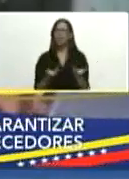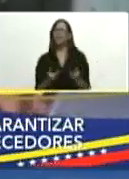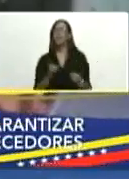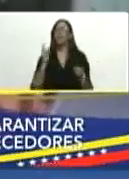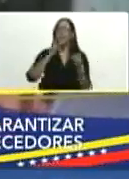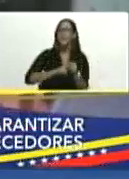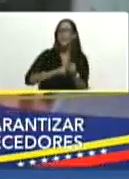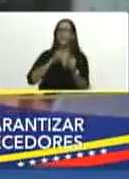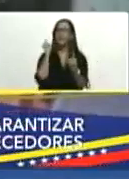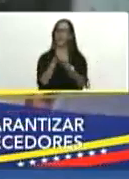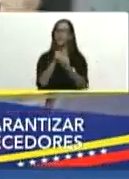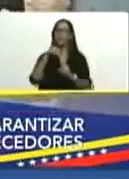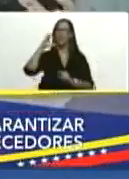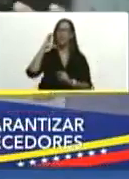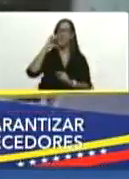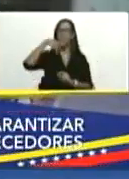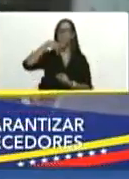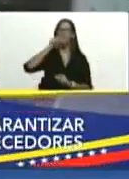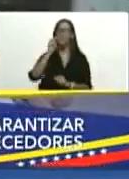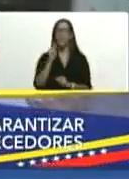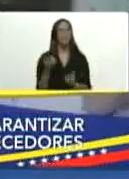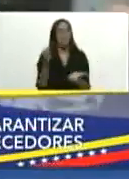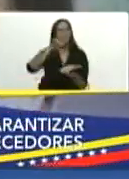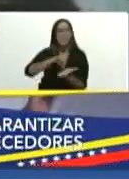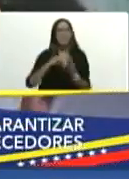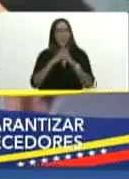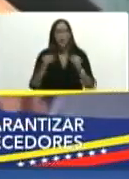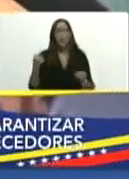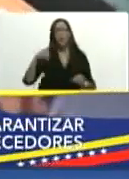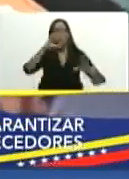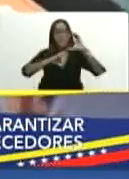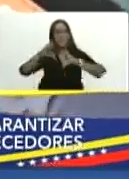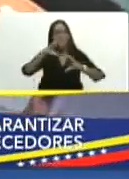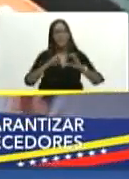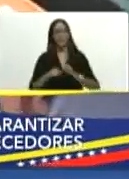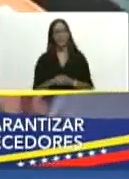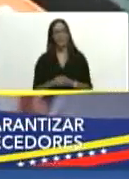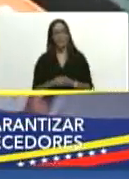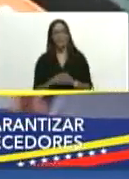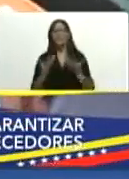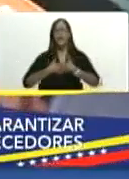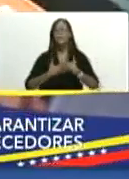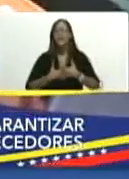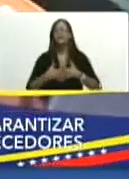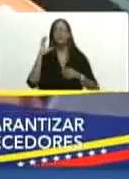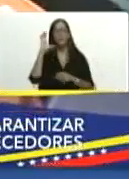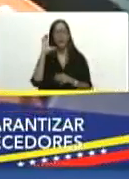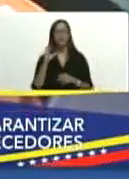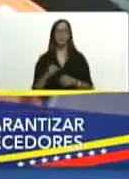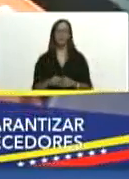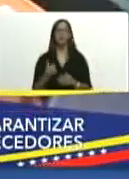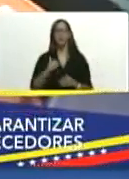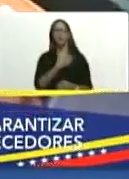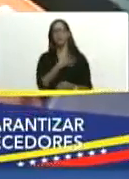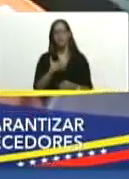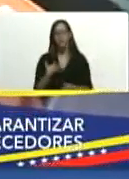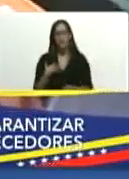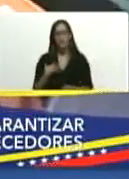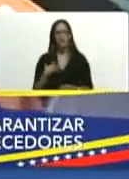directo de los cpt pero sea un centro que tenga todos los científicos de las empresas y del país Yo quisiera